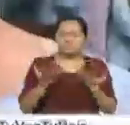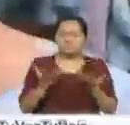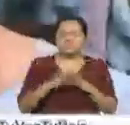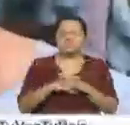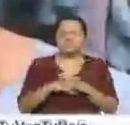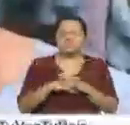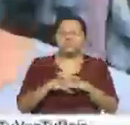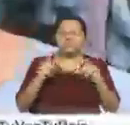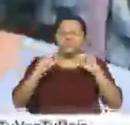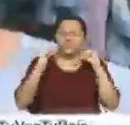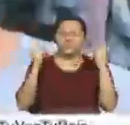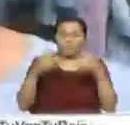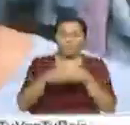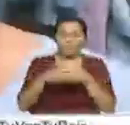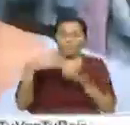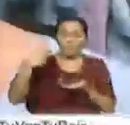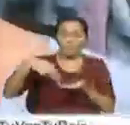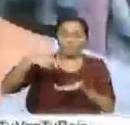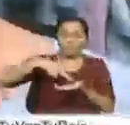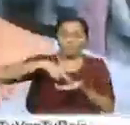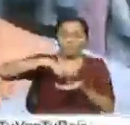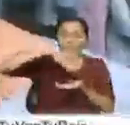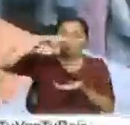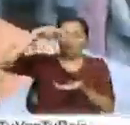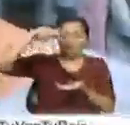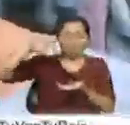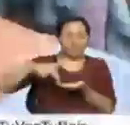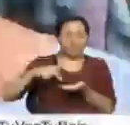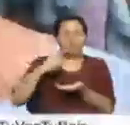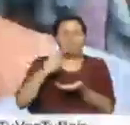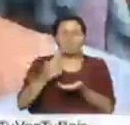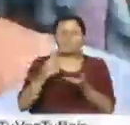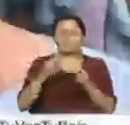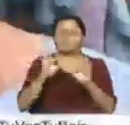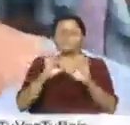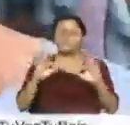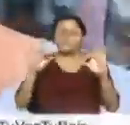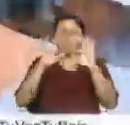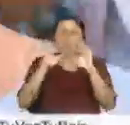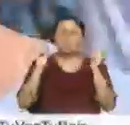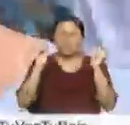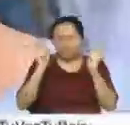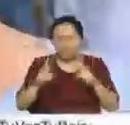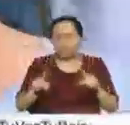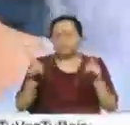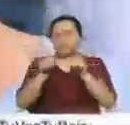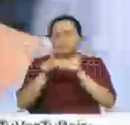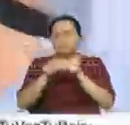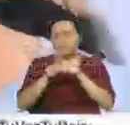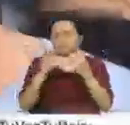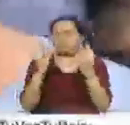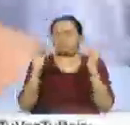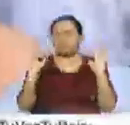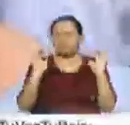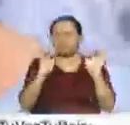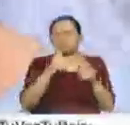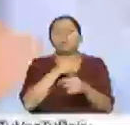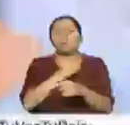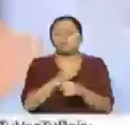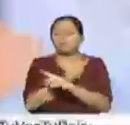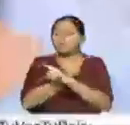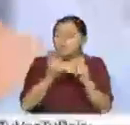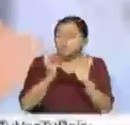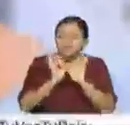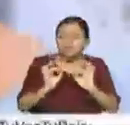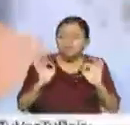La compañía de ballet y el teatro municipal tienen un repertorio vasto y tan grande como el de la Ópera de París o el Royal Opera de Covent Garden